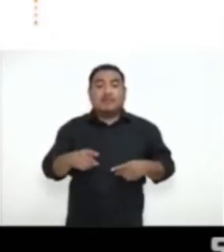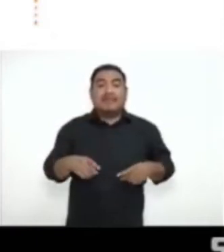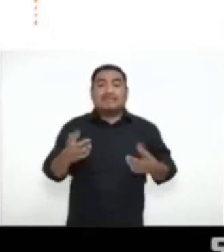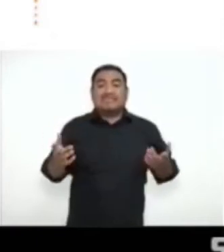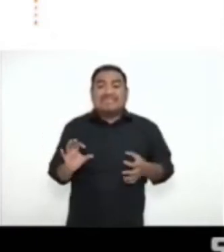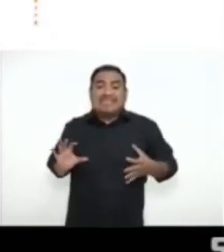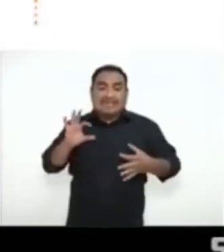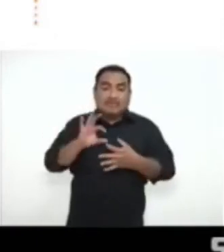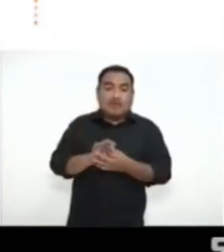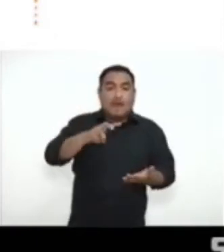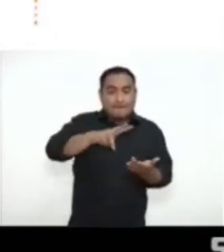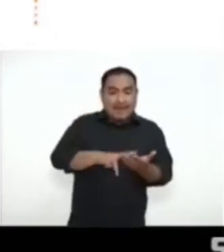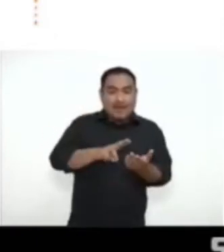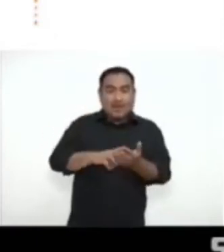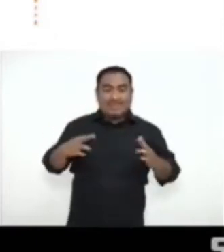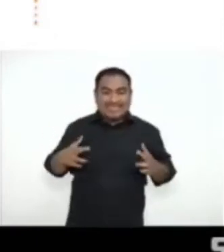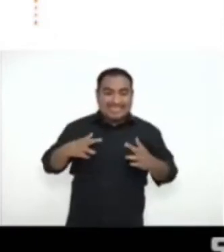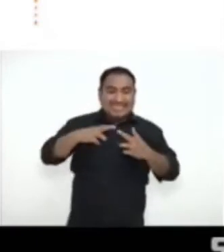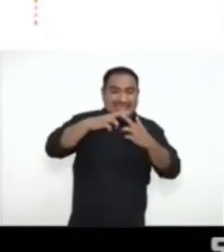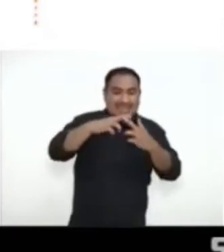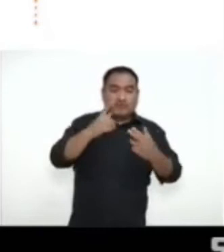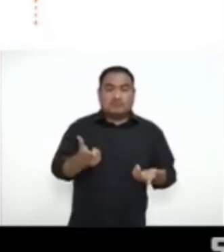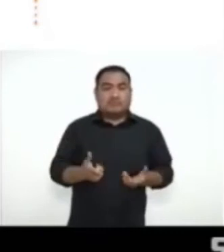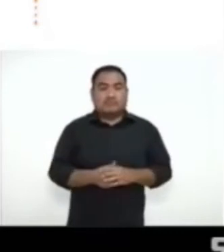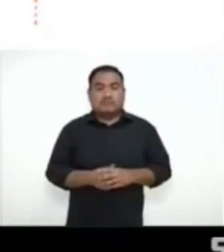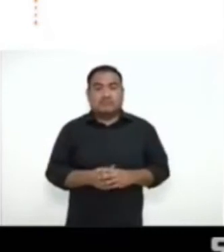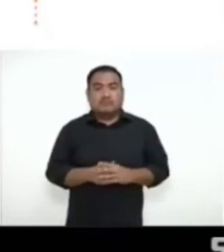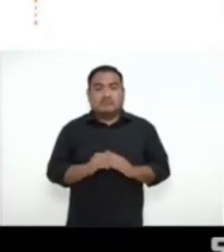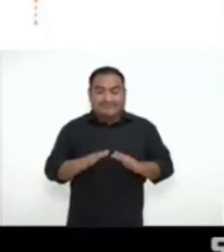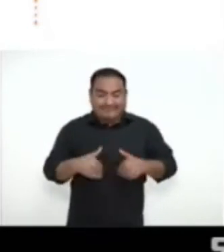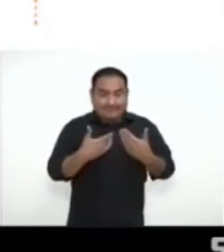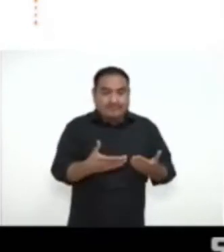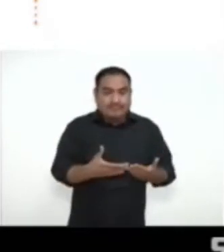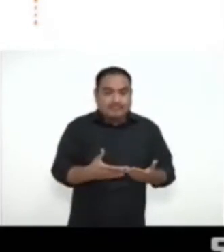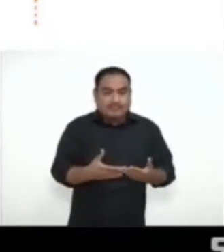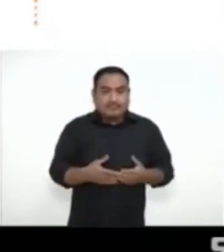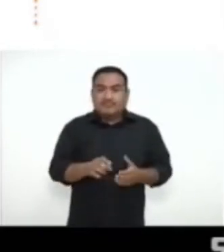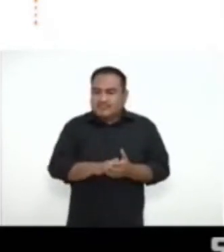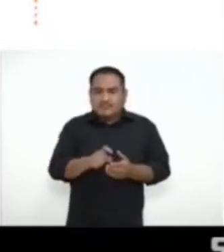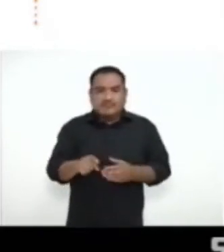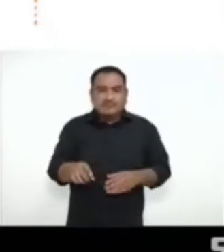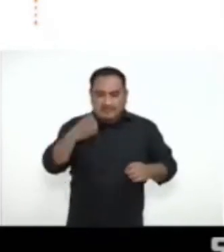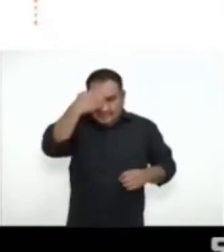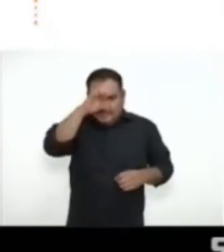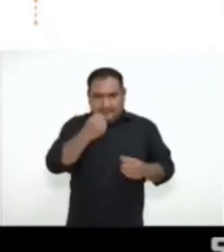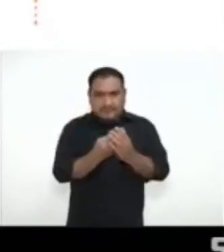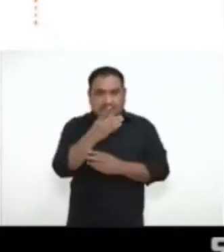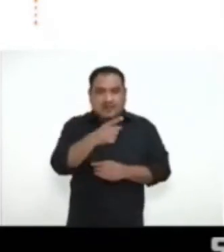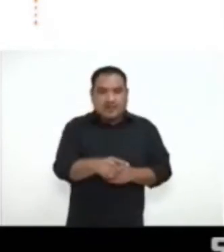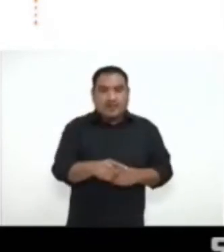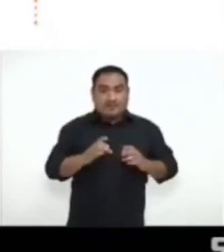por nuestras expectativas. Y esto nos va a llevar a que lo que sucedió aquí en el exterior le vamos a dar